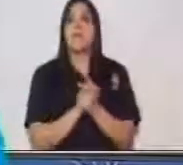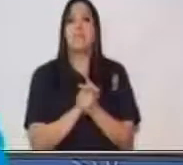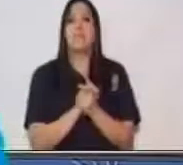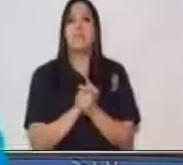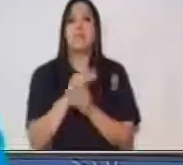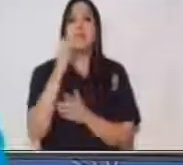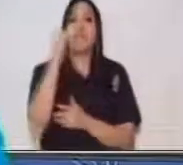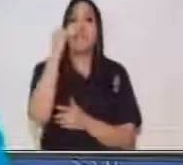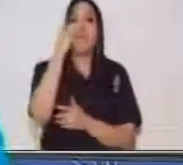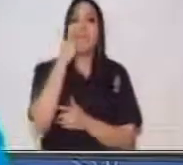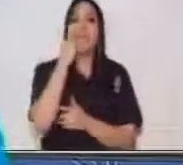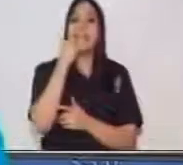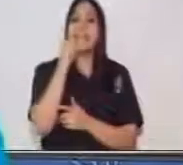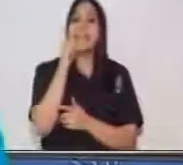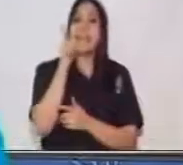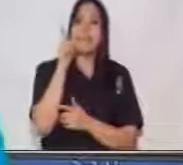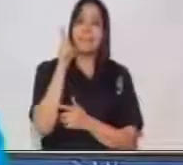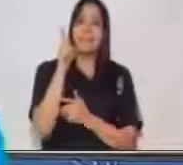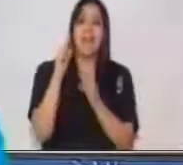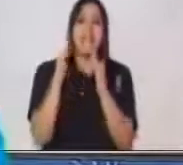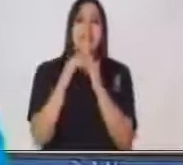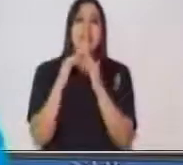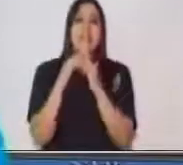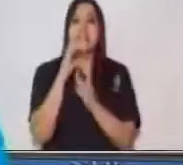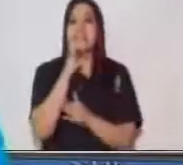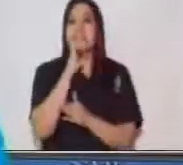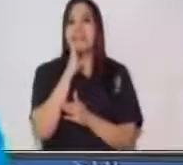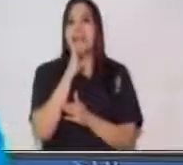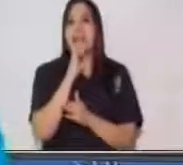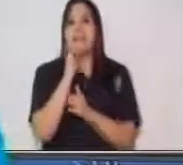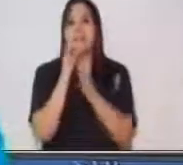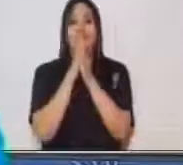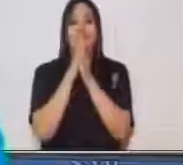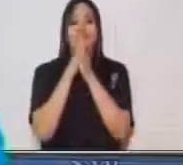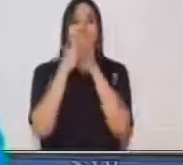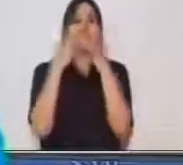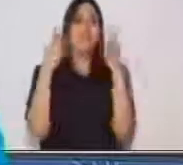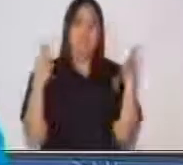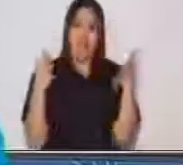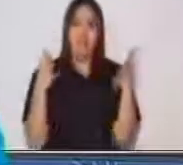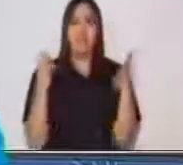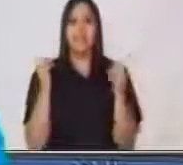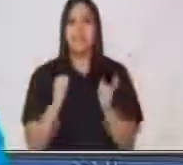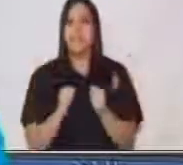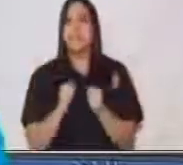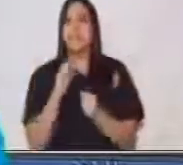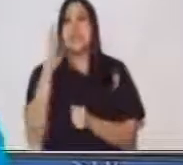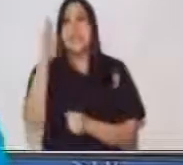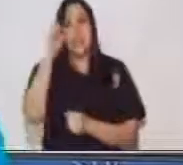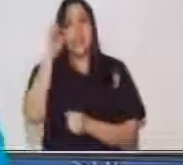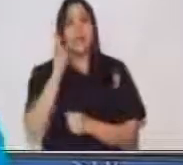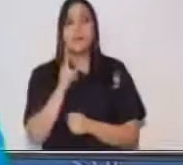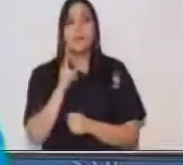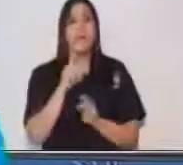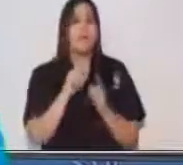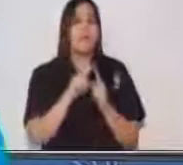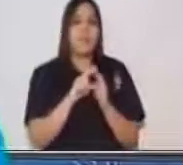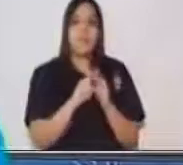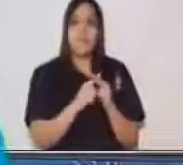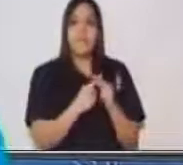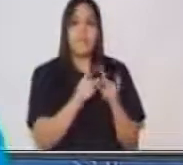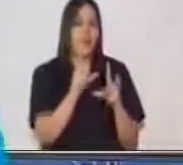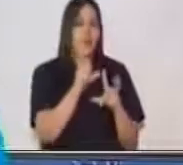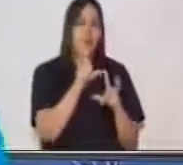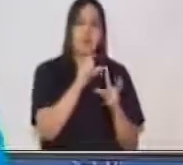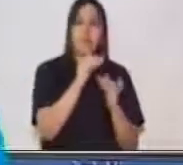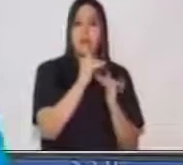casa es grande. Muy bien, y vamos a colocar, siempre recuerda con mayúscula, esa